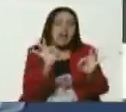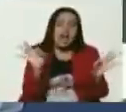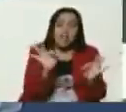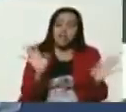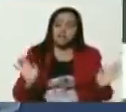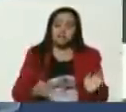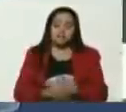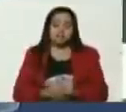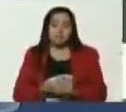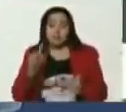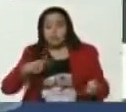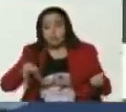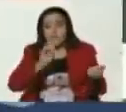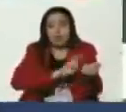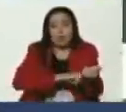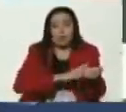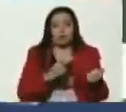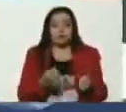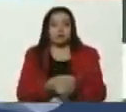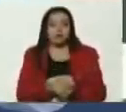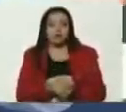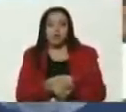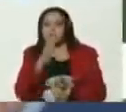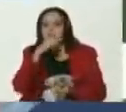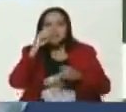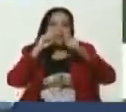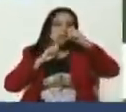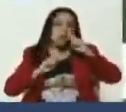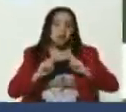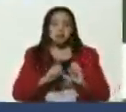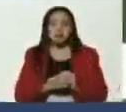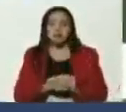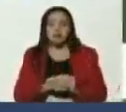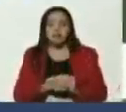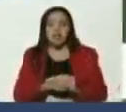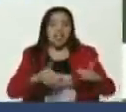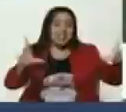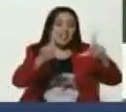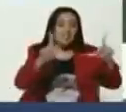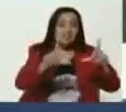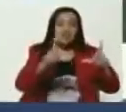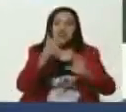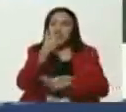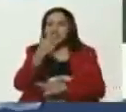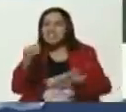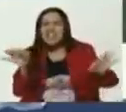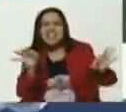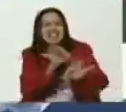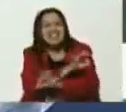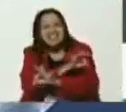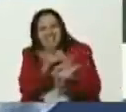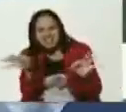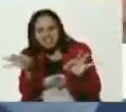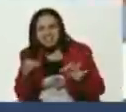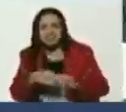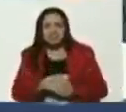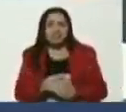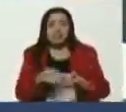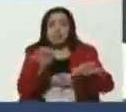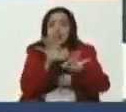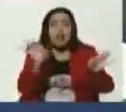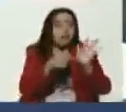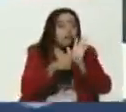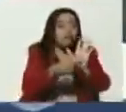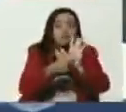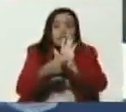¿ah? Ni había lloradera. Y los medios no cubrían eso bajo ninguna